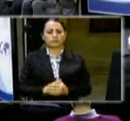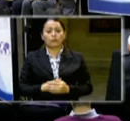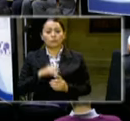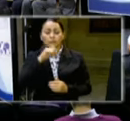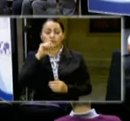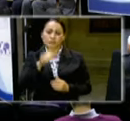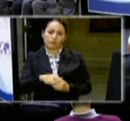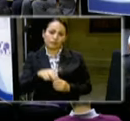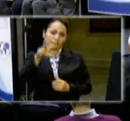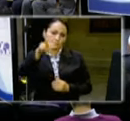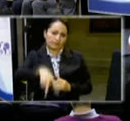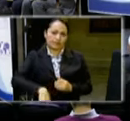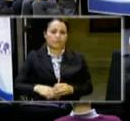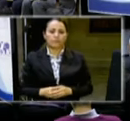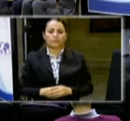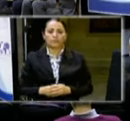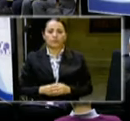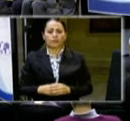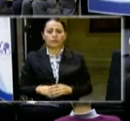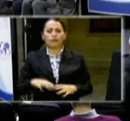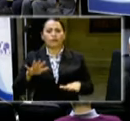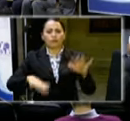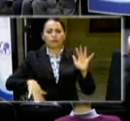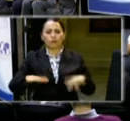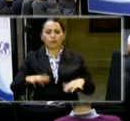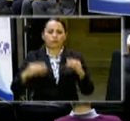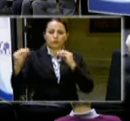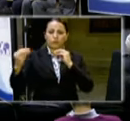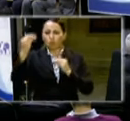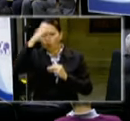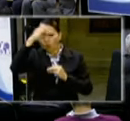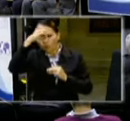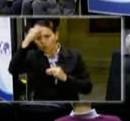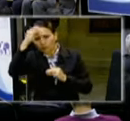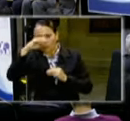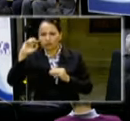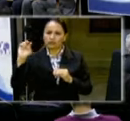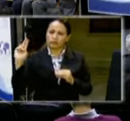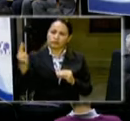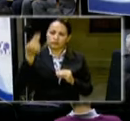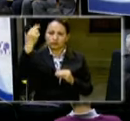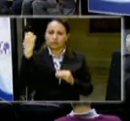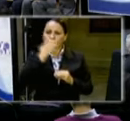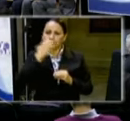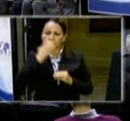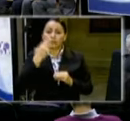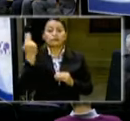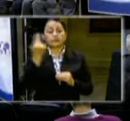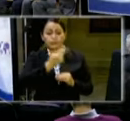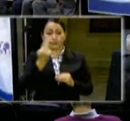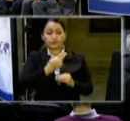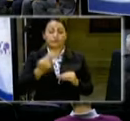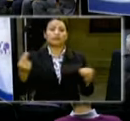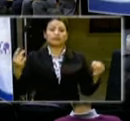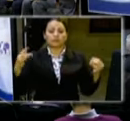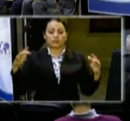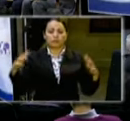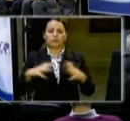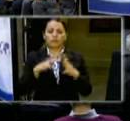es cierto que han habido posturas desde la academia que solicitan que debería haber intervención franca y